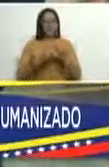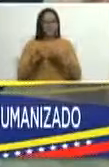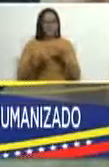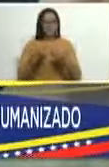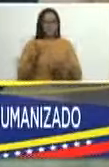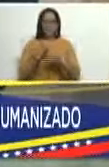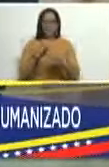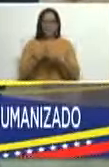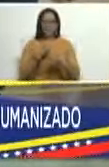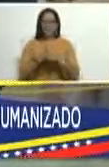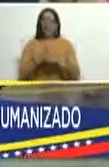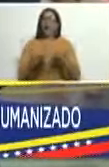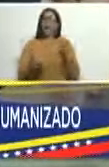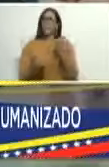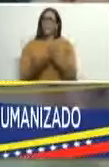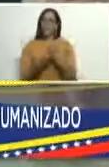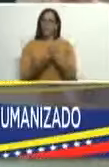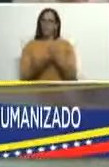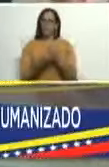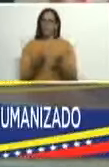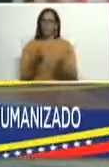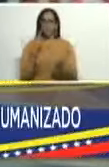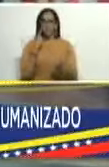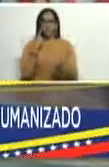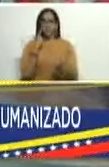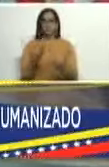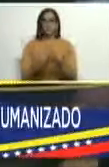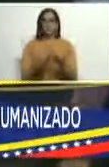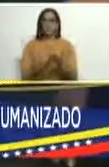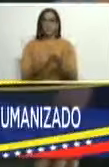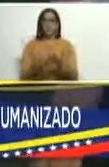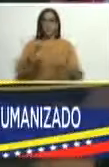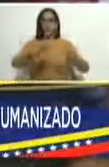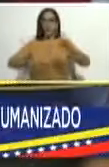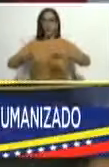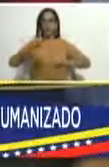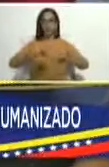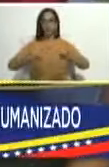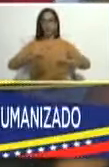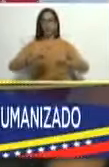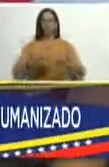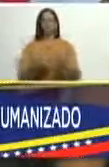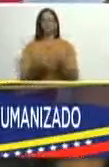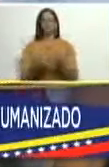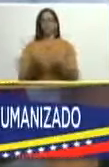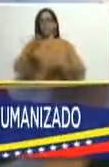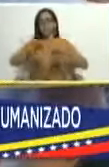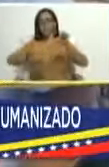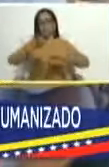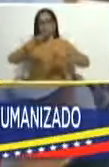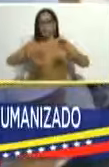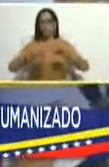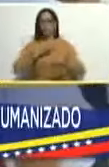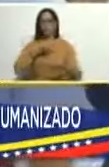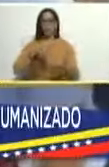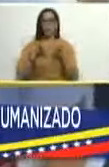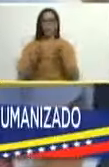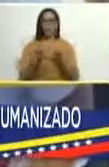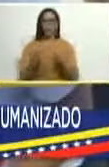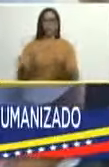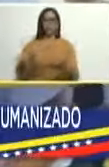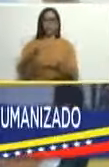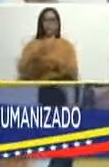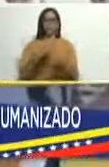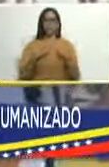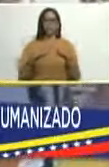trabajos con ella, apoyándola, estando pendiente de sus exámenes. Hemos tratado de, entre nosotras mismas, recoger